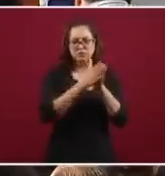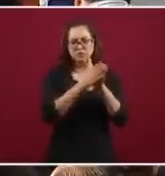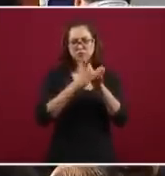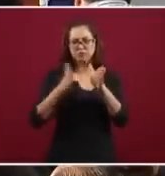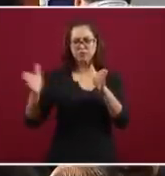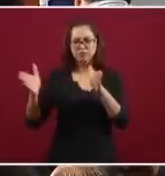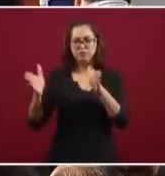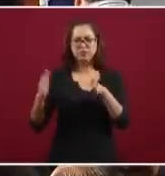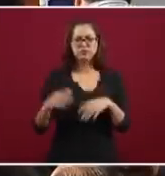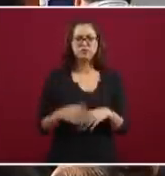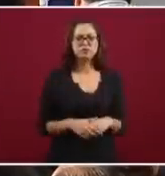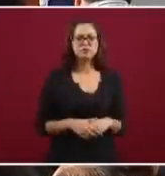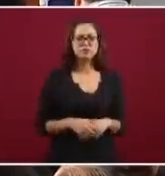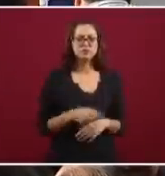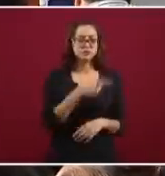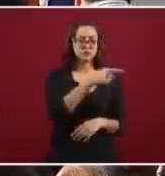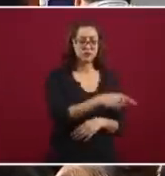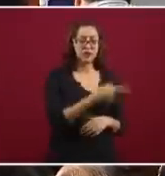Esta era la tendencia.